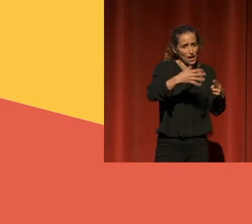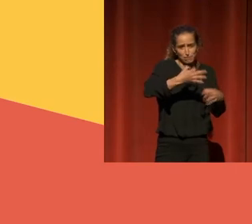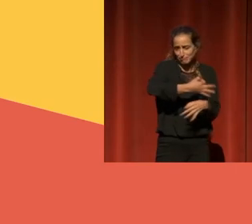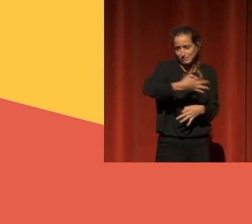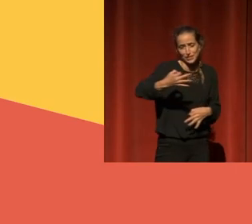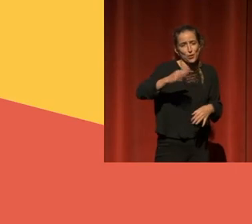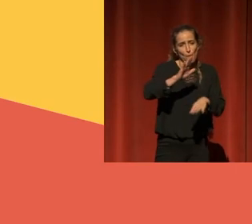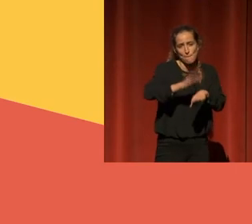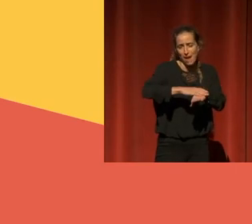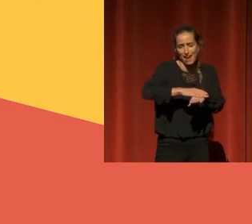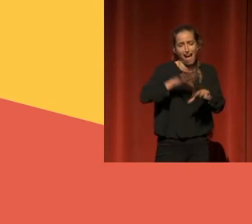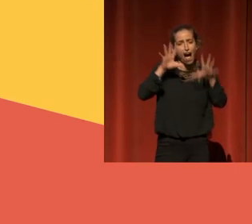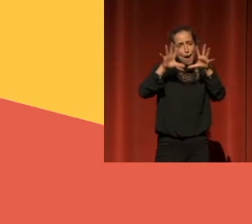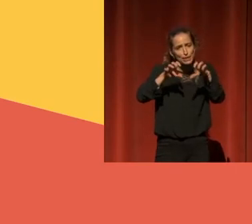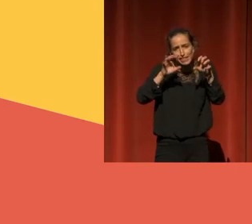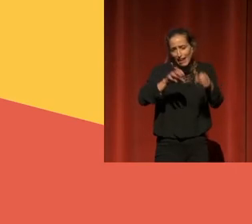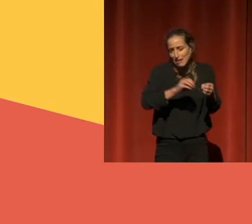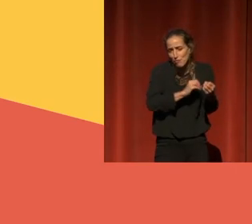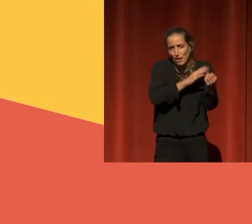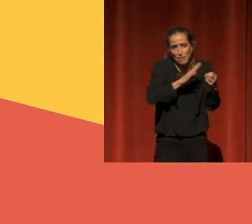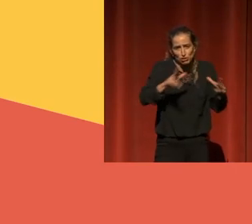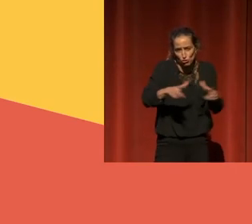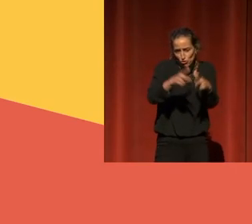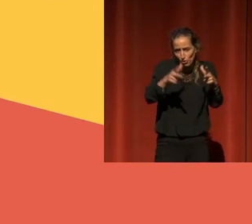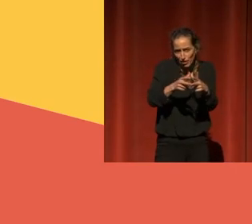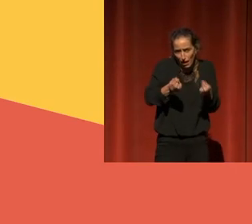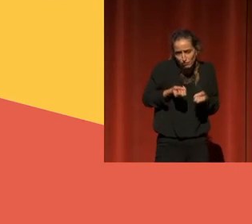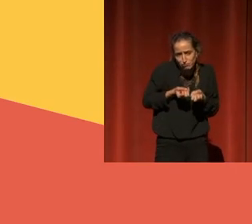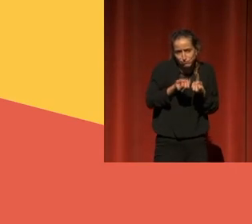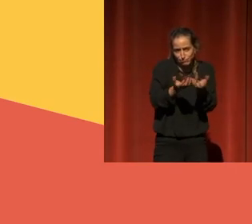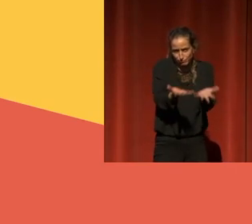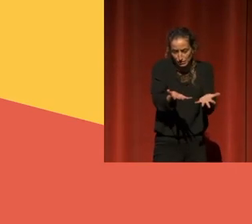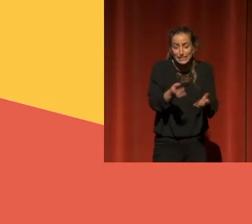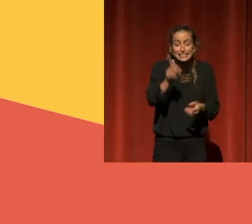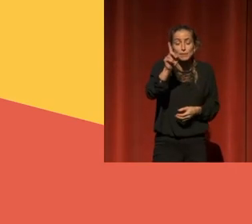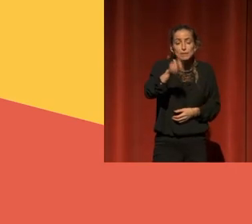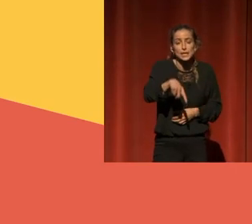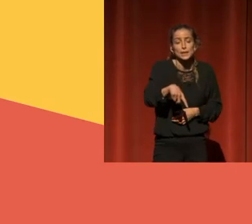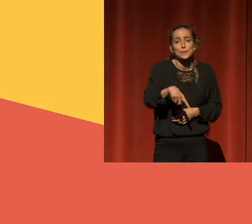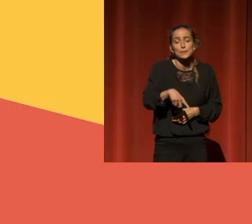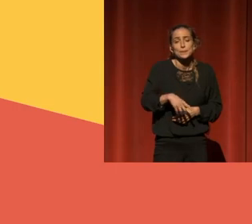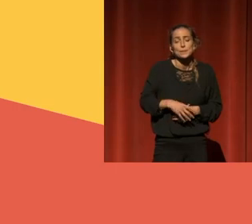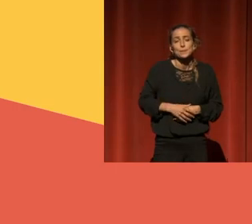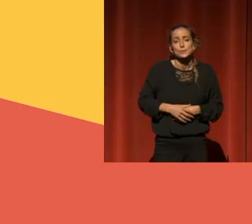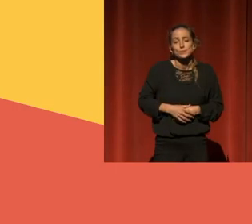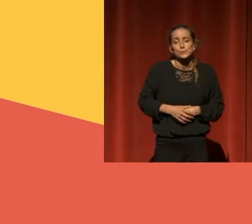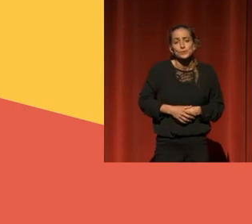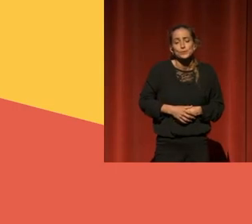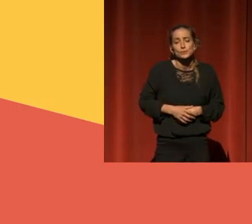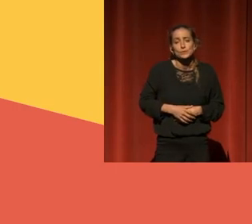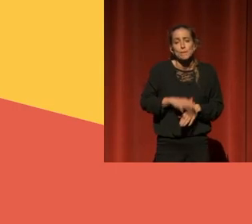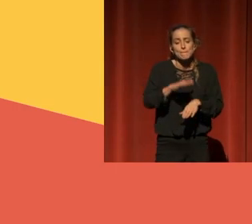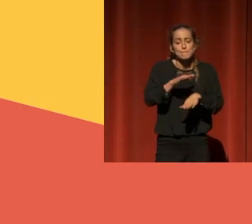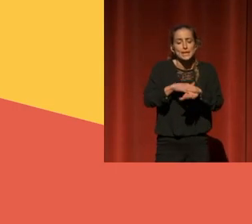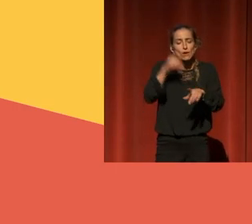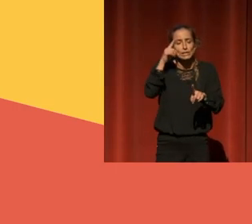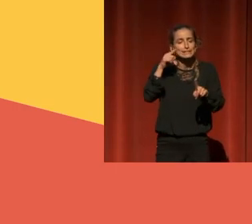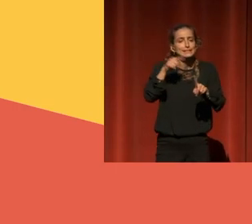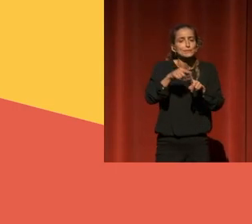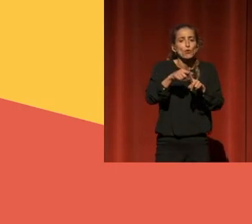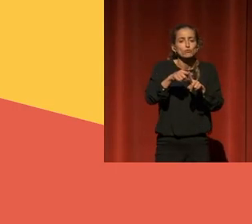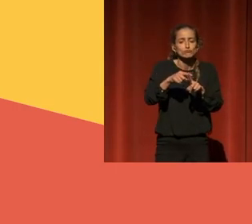y empoderamiento de la sociedad como posibilidad también para la para la visibilidad de